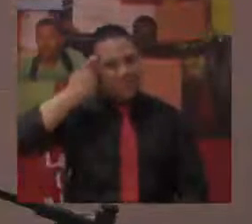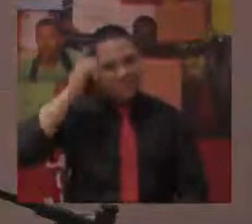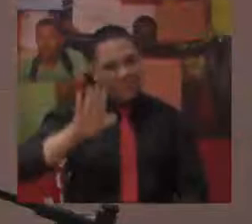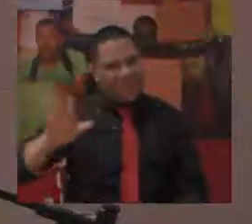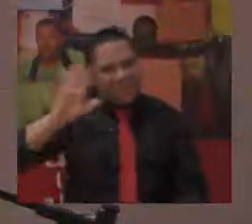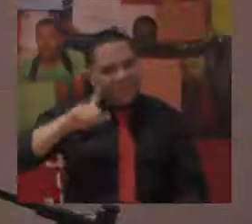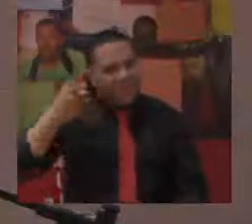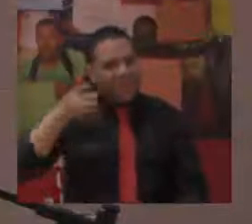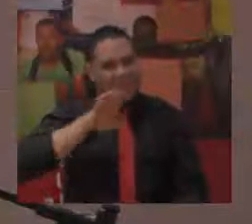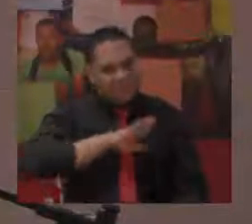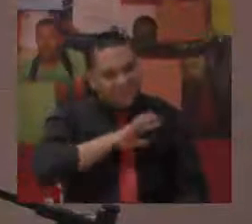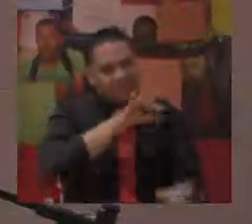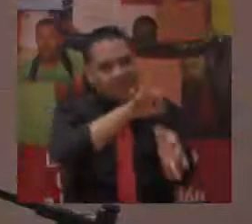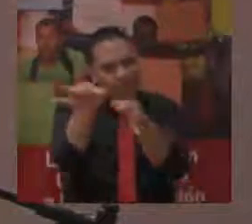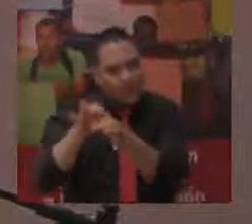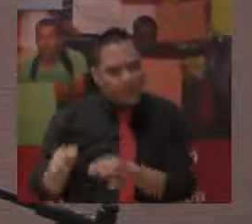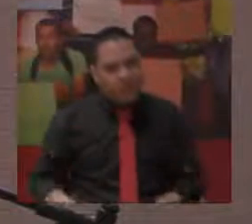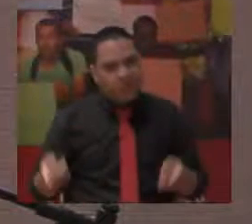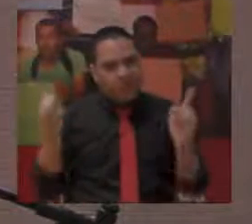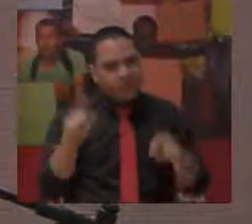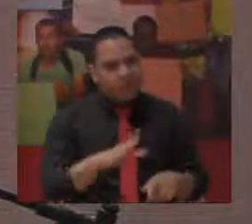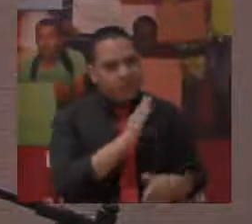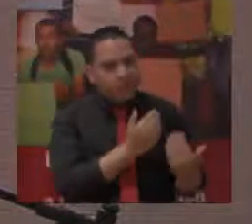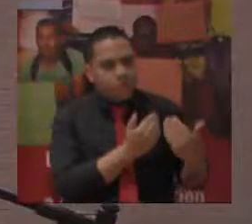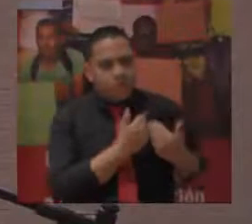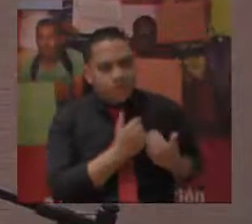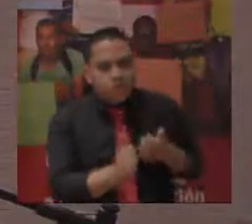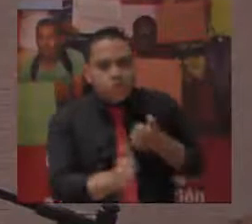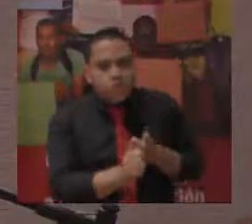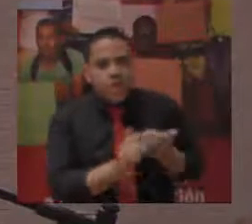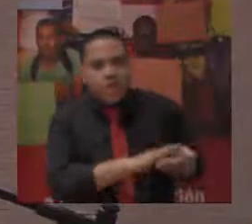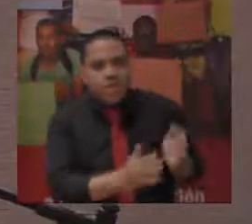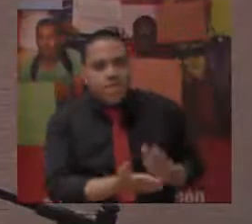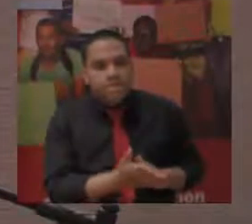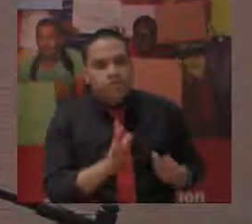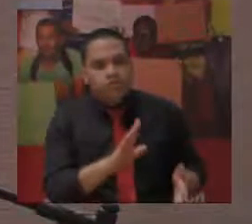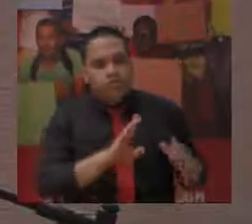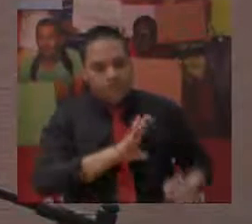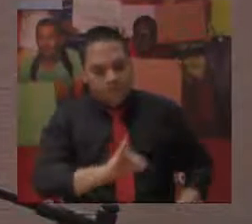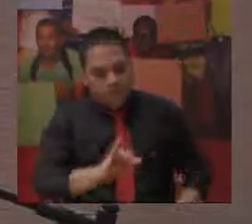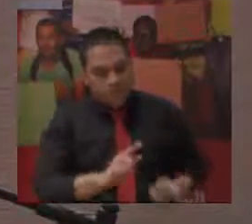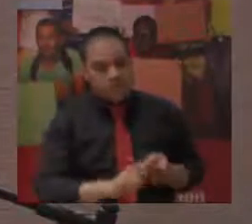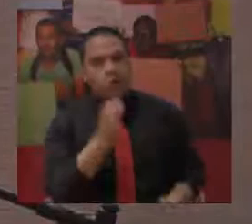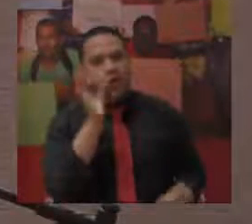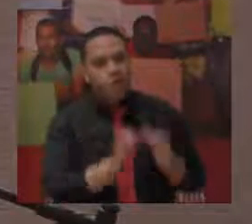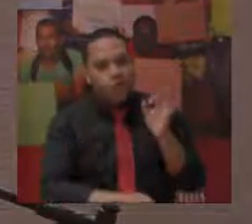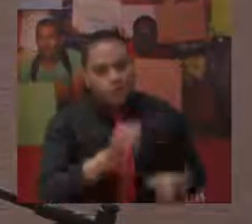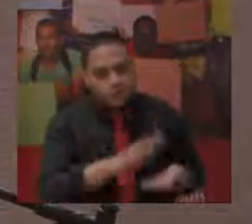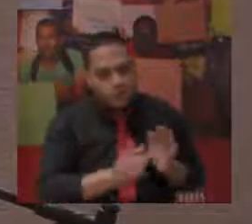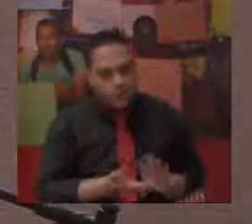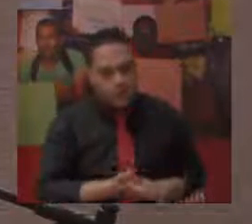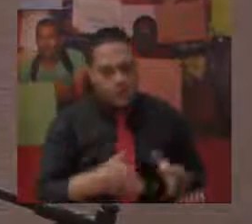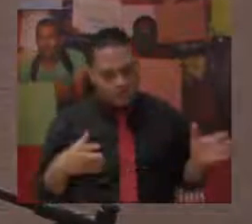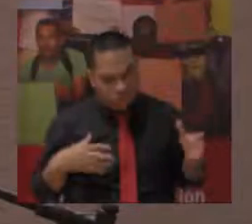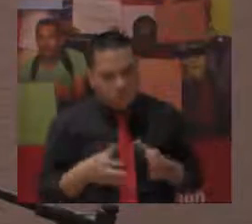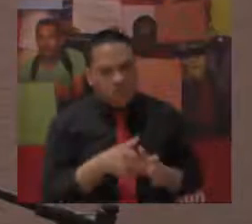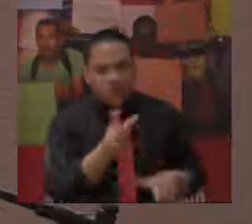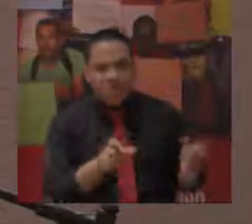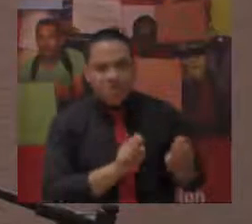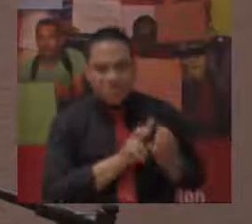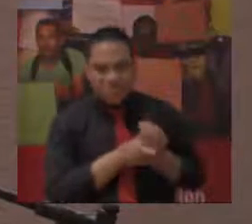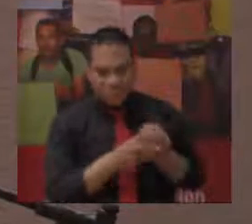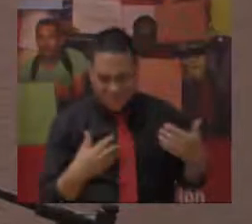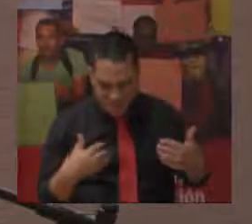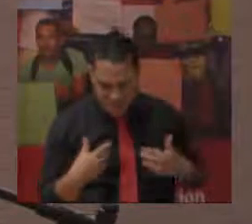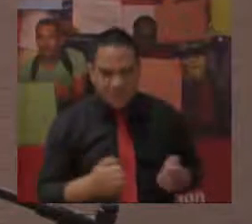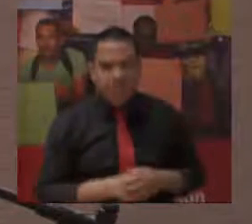diferentes alcaldías, a la asesoría de paz de Cali, a los jueces de paz, a las organizaciones de víctimas, a